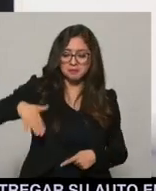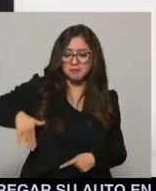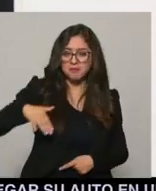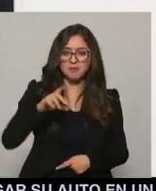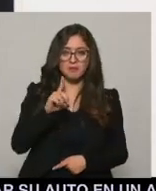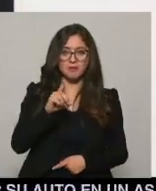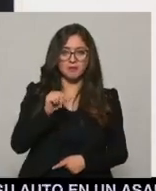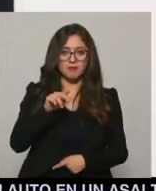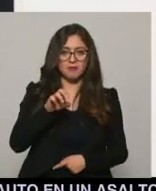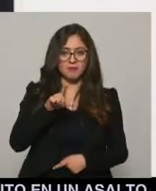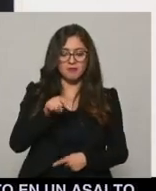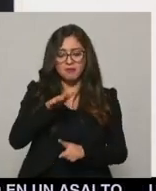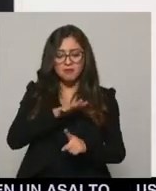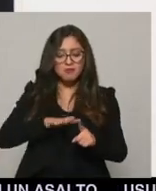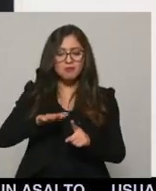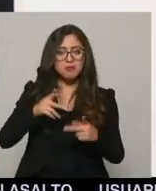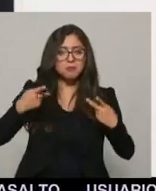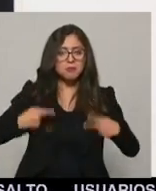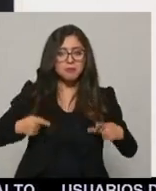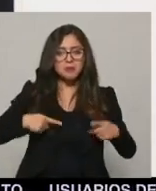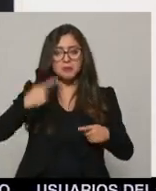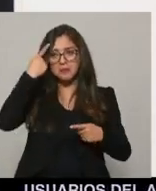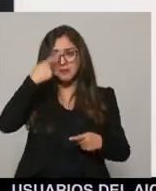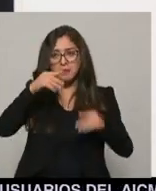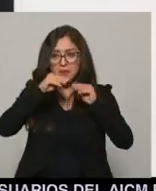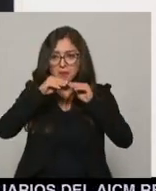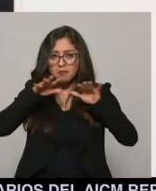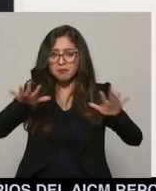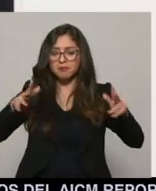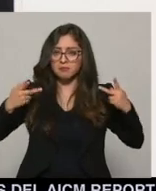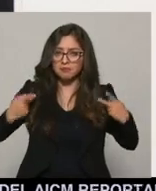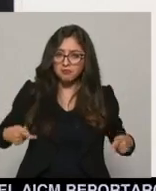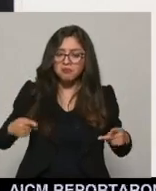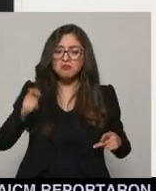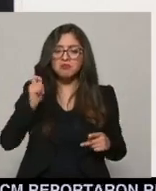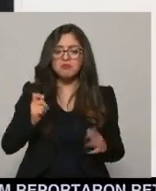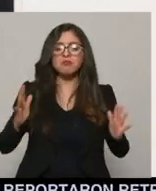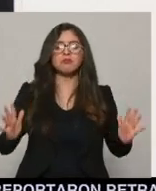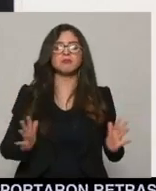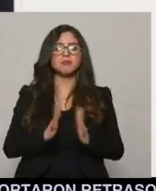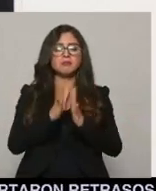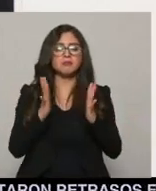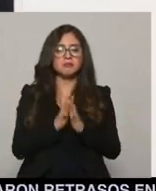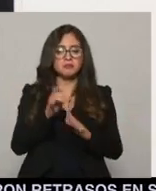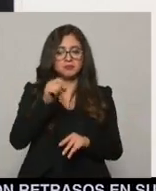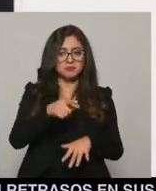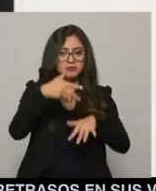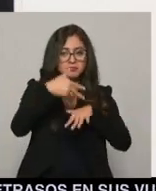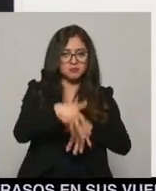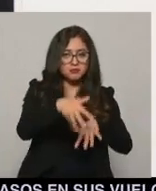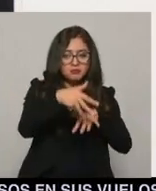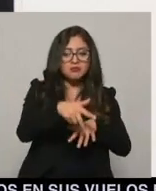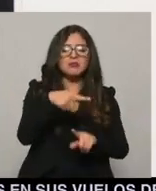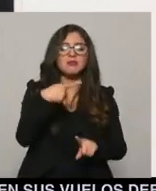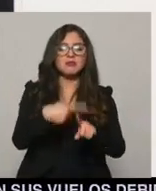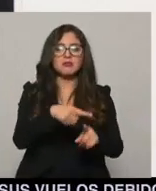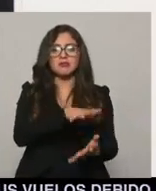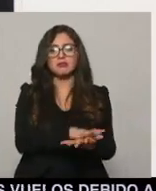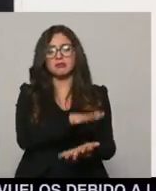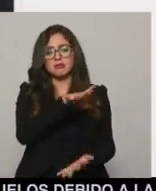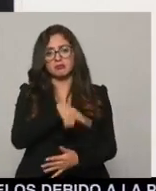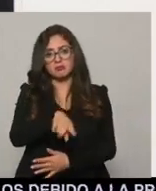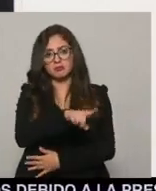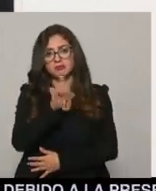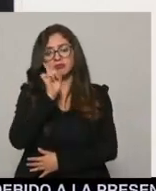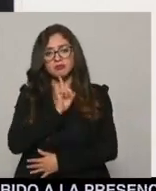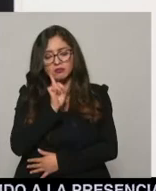como sociedad civil para la demás sociedad civil, que participa de estos movimientos, que en este caso son las mujeres, y también plantear